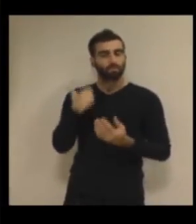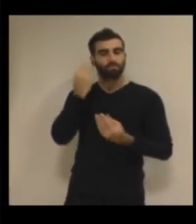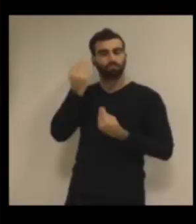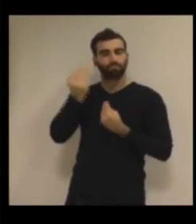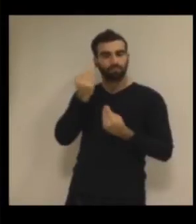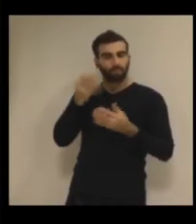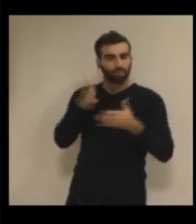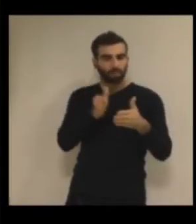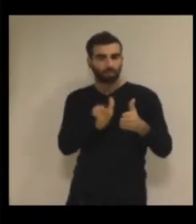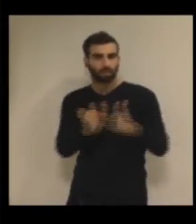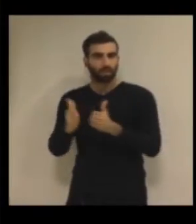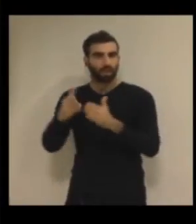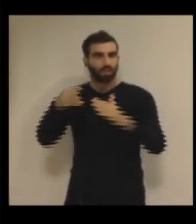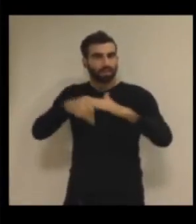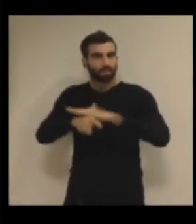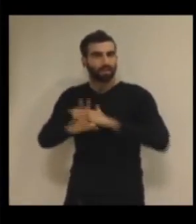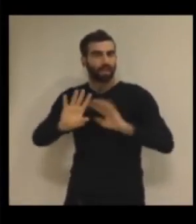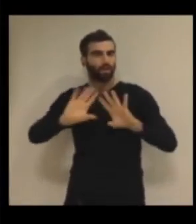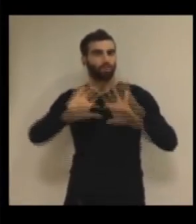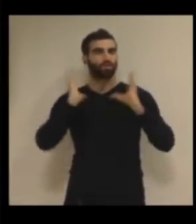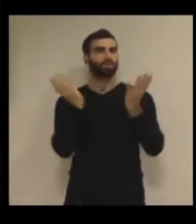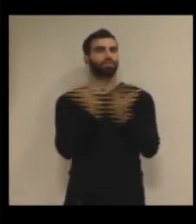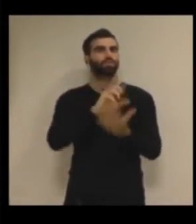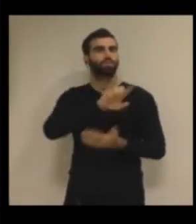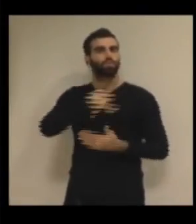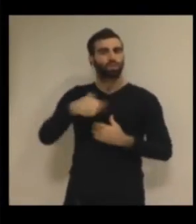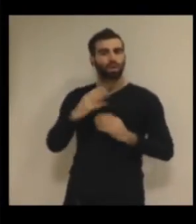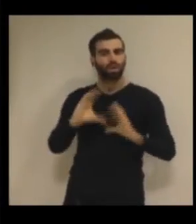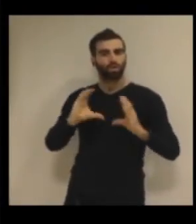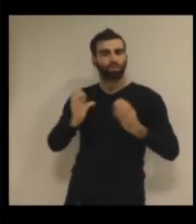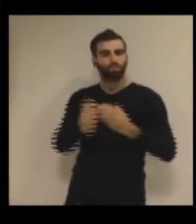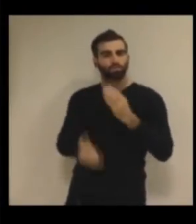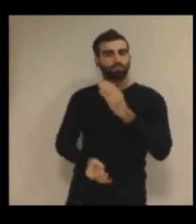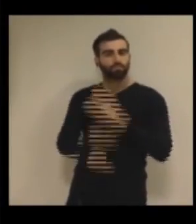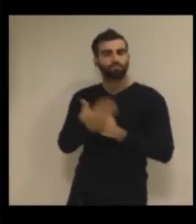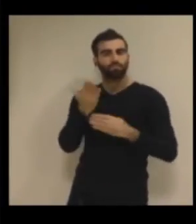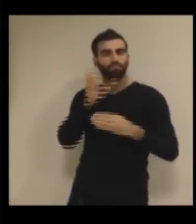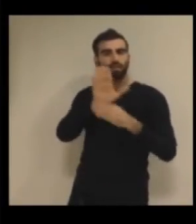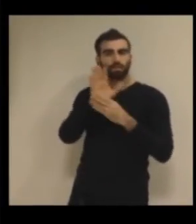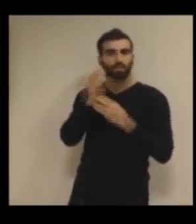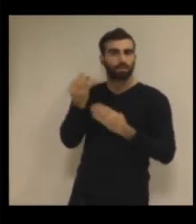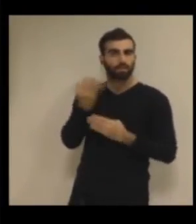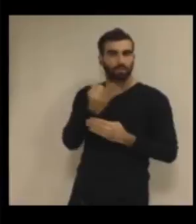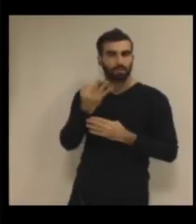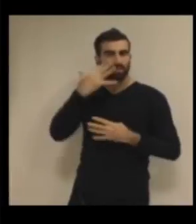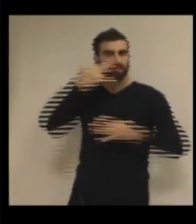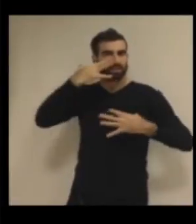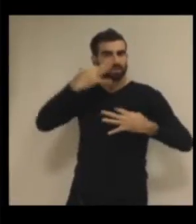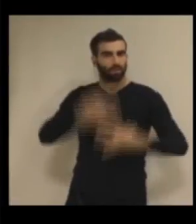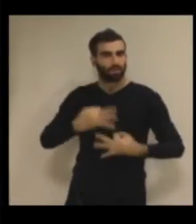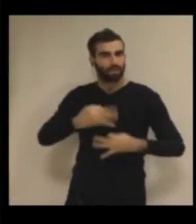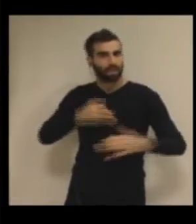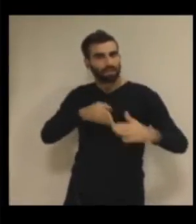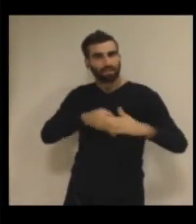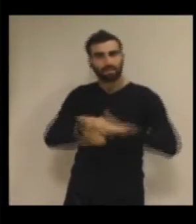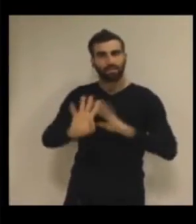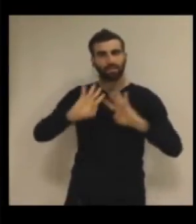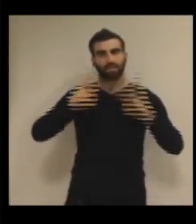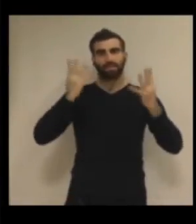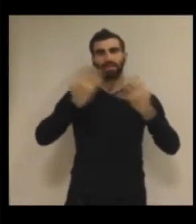accesibilidad universal, lo que planteábamos en el grupo es seguridad accesible, telemática, para todos,